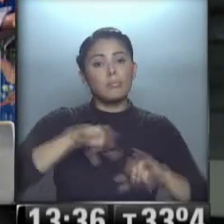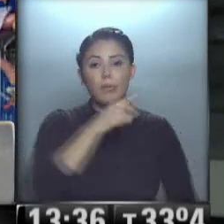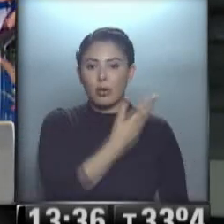scocimarro